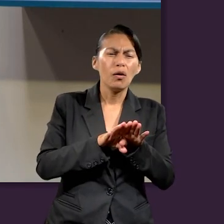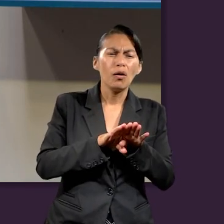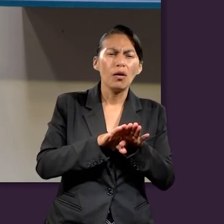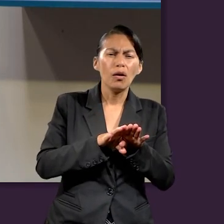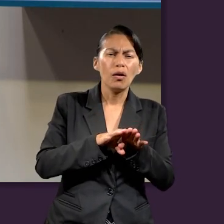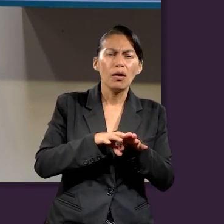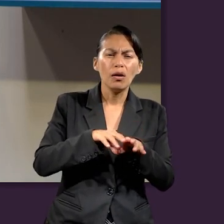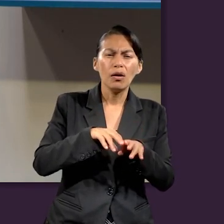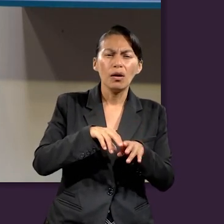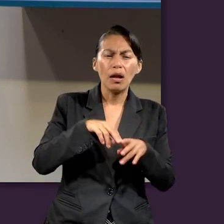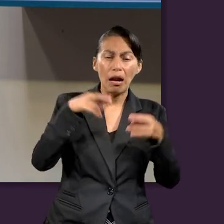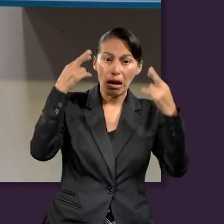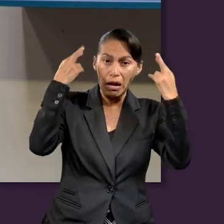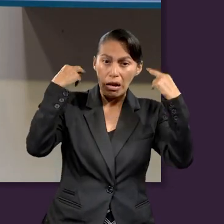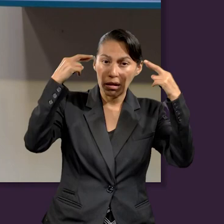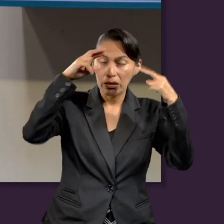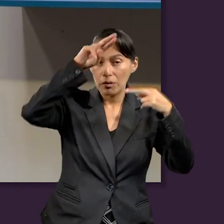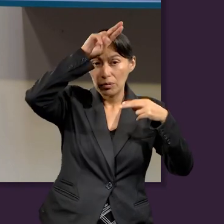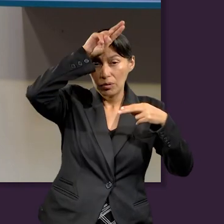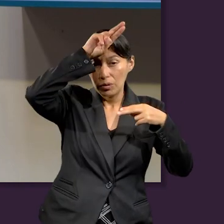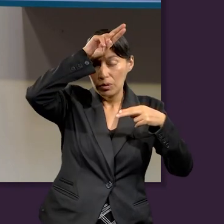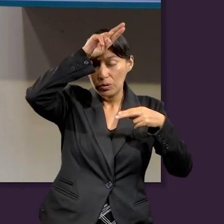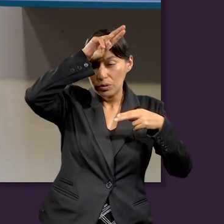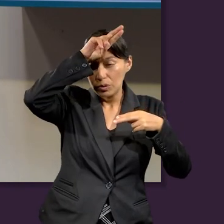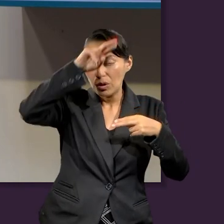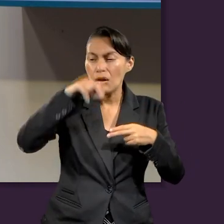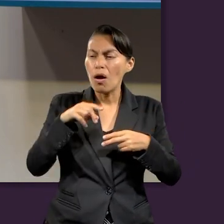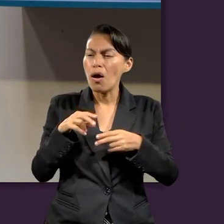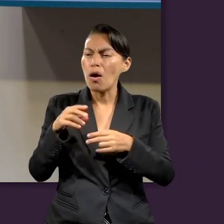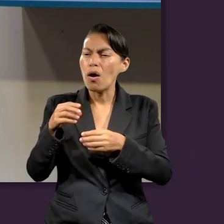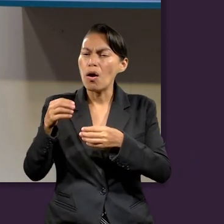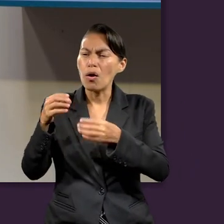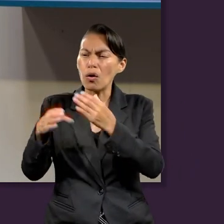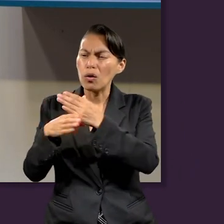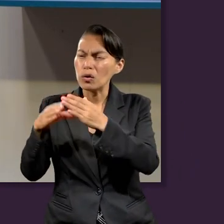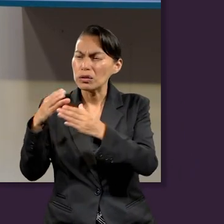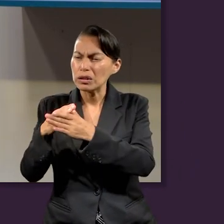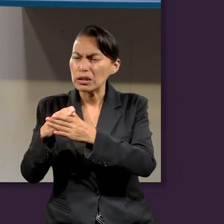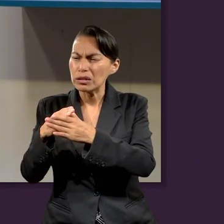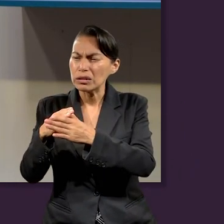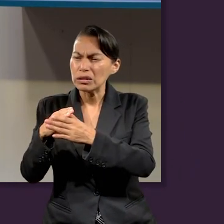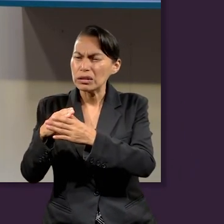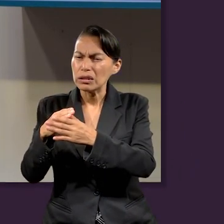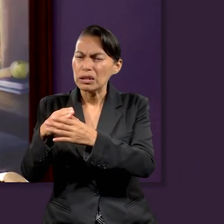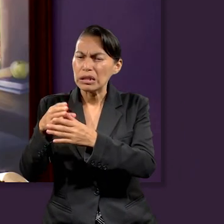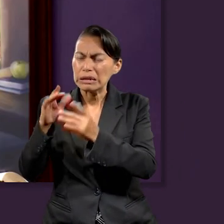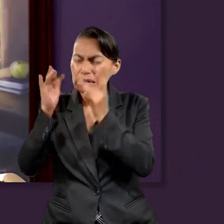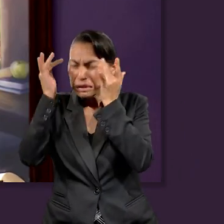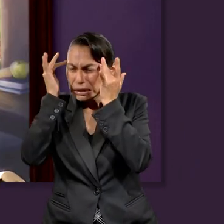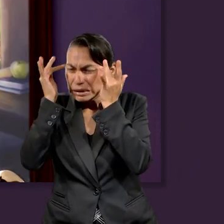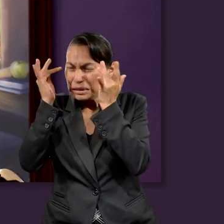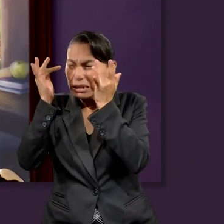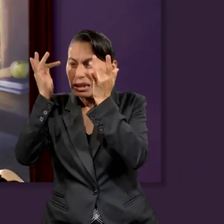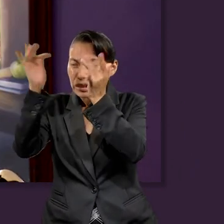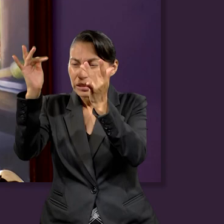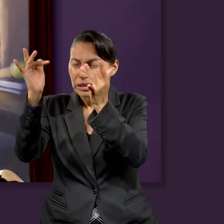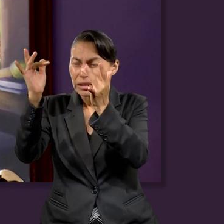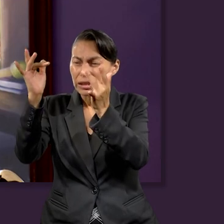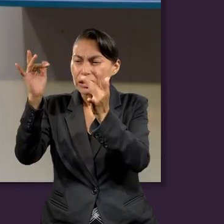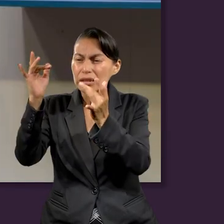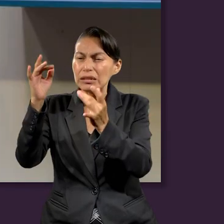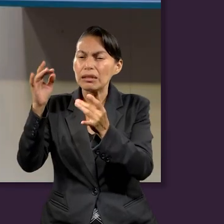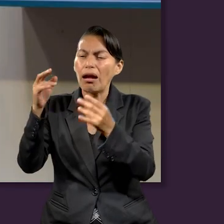Nabucodonosor, utilizó los elementos de Dios sagrados y lo mezcló con lo malvado. Y es ahí donde, en esa